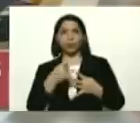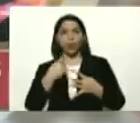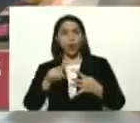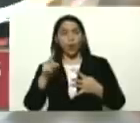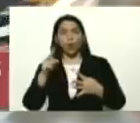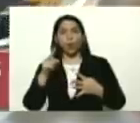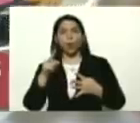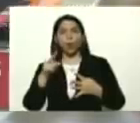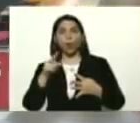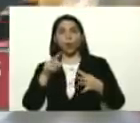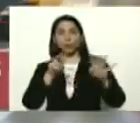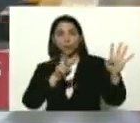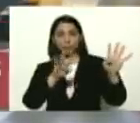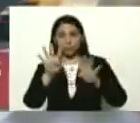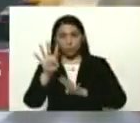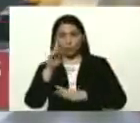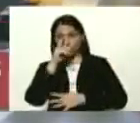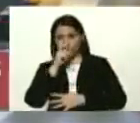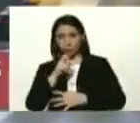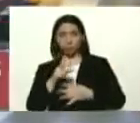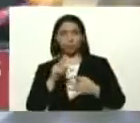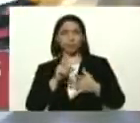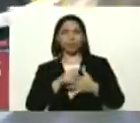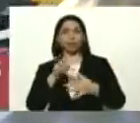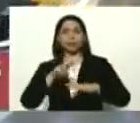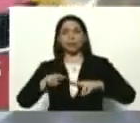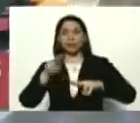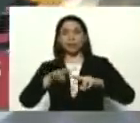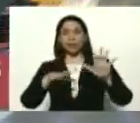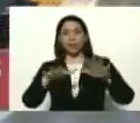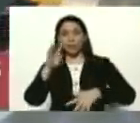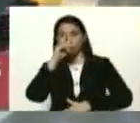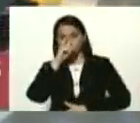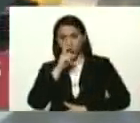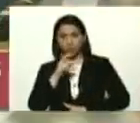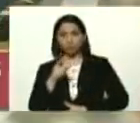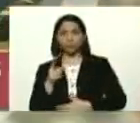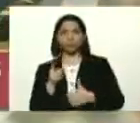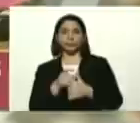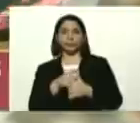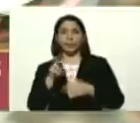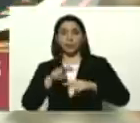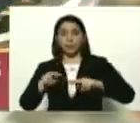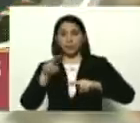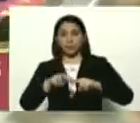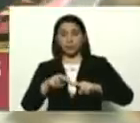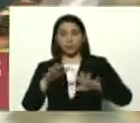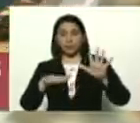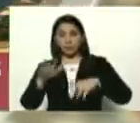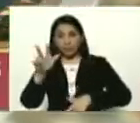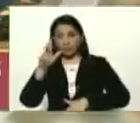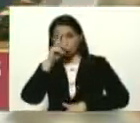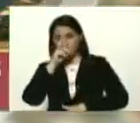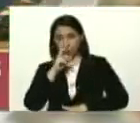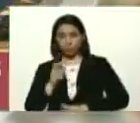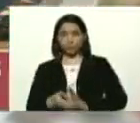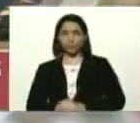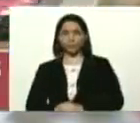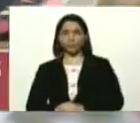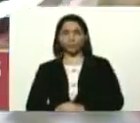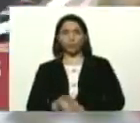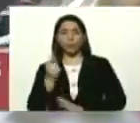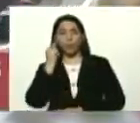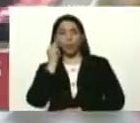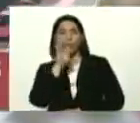de 54 años, una niña de 14 años, un niño de 13 años, una mujer